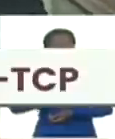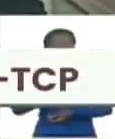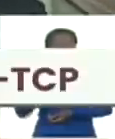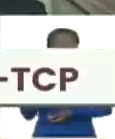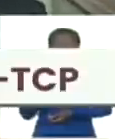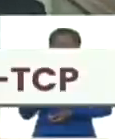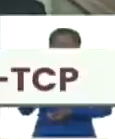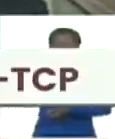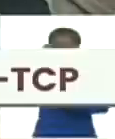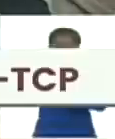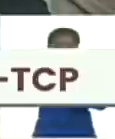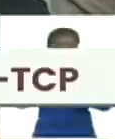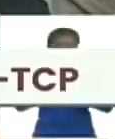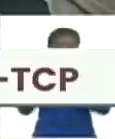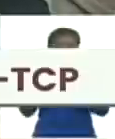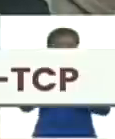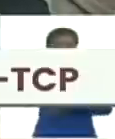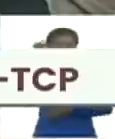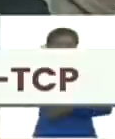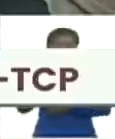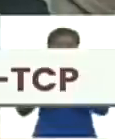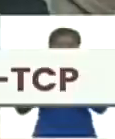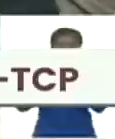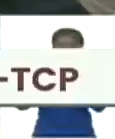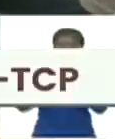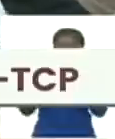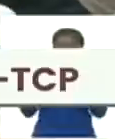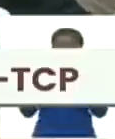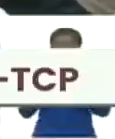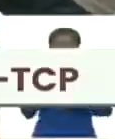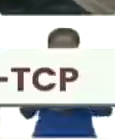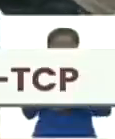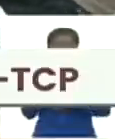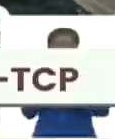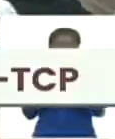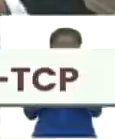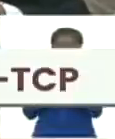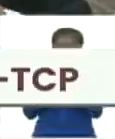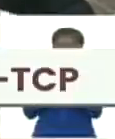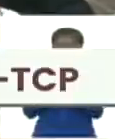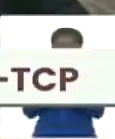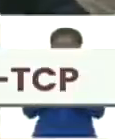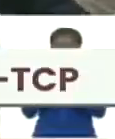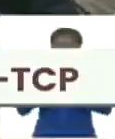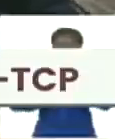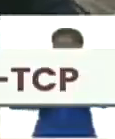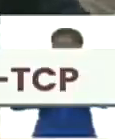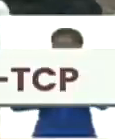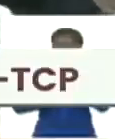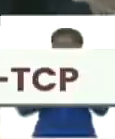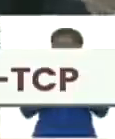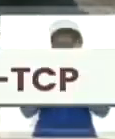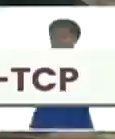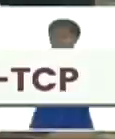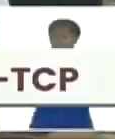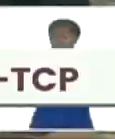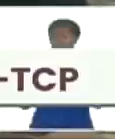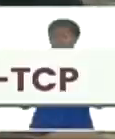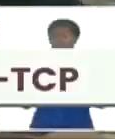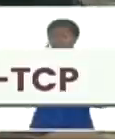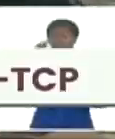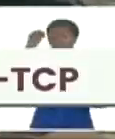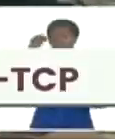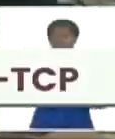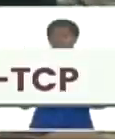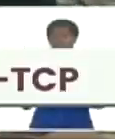de política, sino es de insultar nuestra inteligencia y por lo tanto tenemos que defender nuestra integridad.